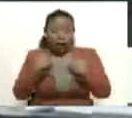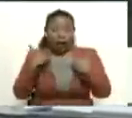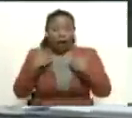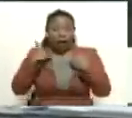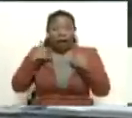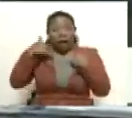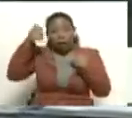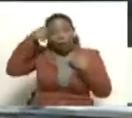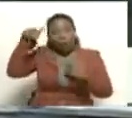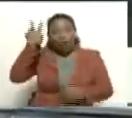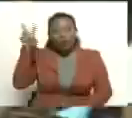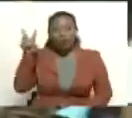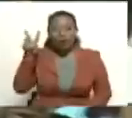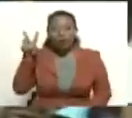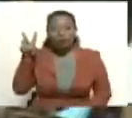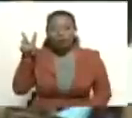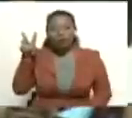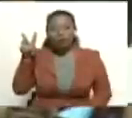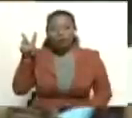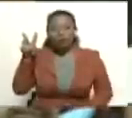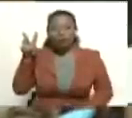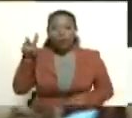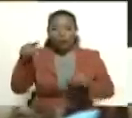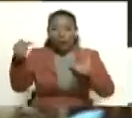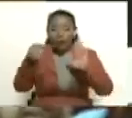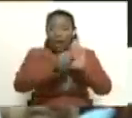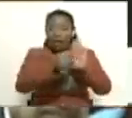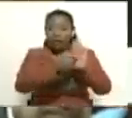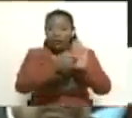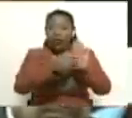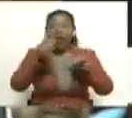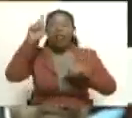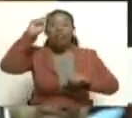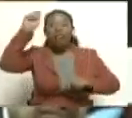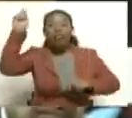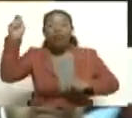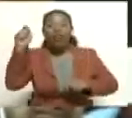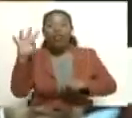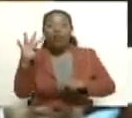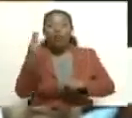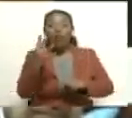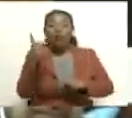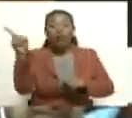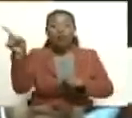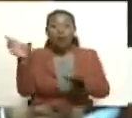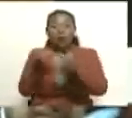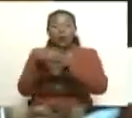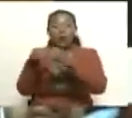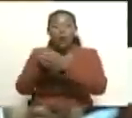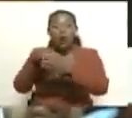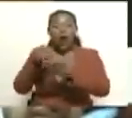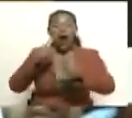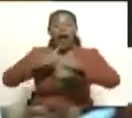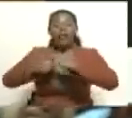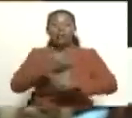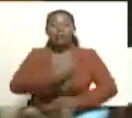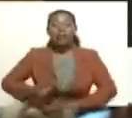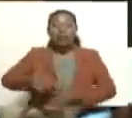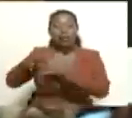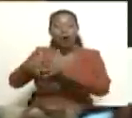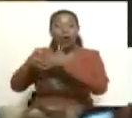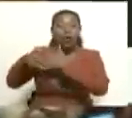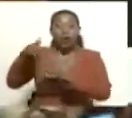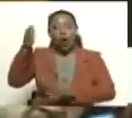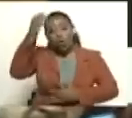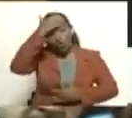pueblo forman parte de la teoría del colapso de la cual habla Donald Trump, y que esta derecha